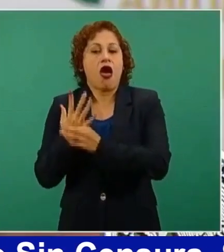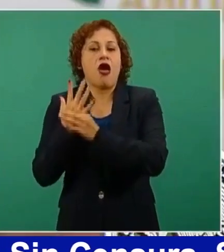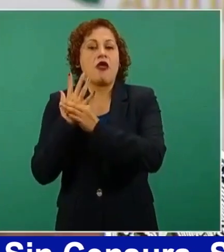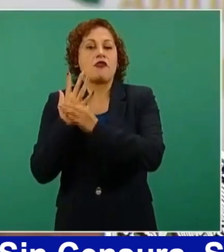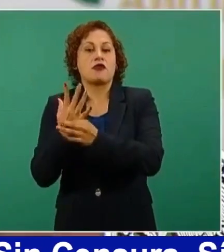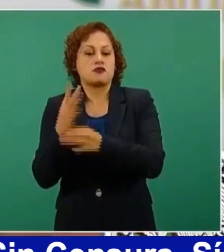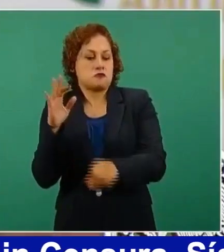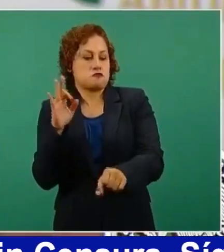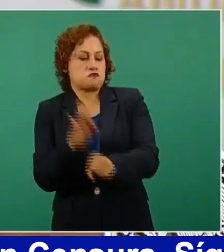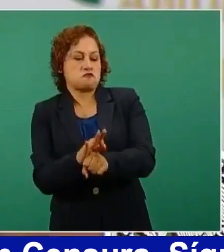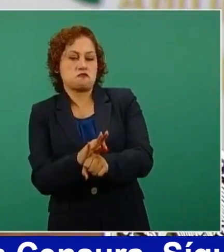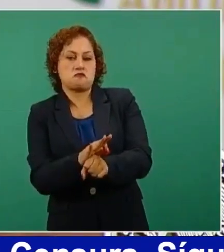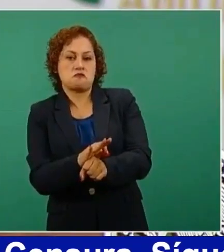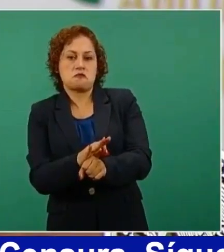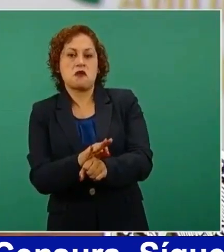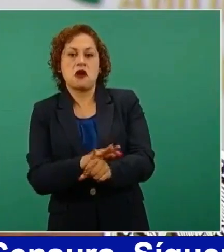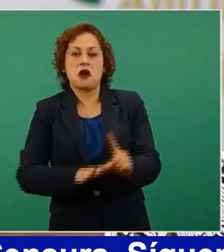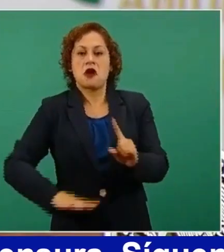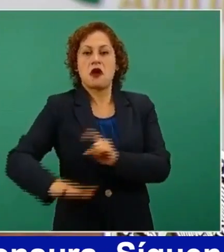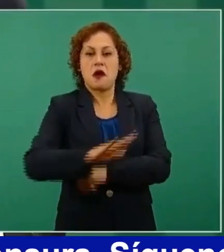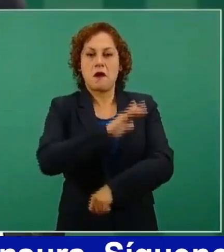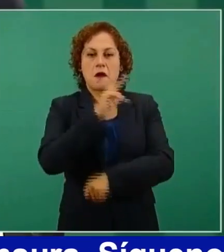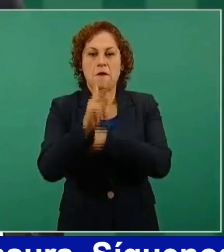cuando en realidad era un Estado de chueco.